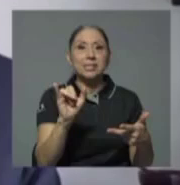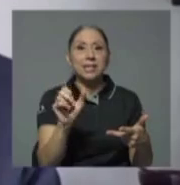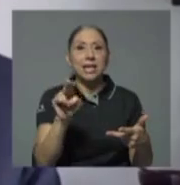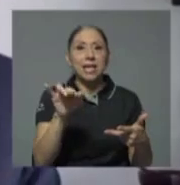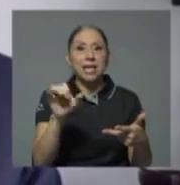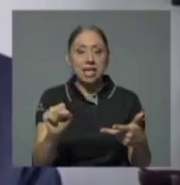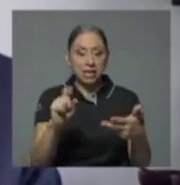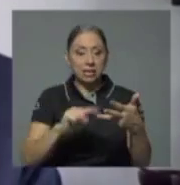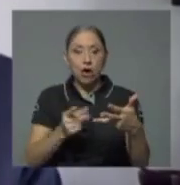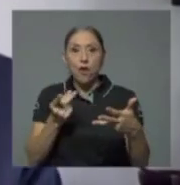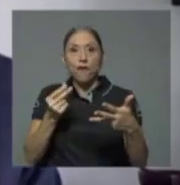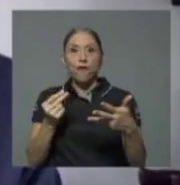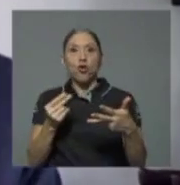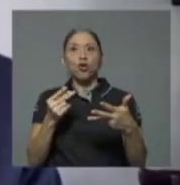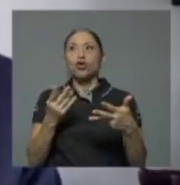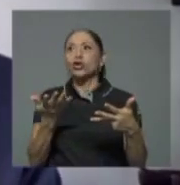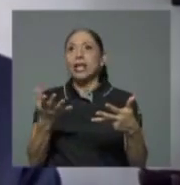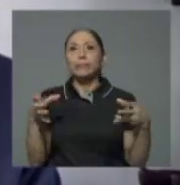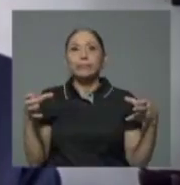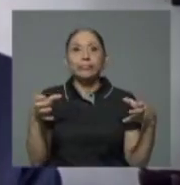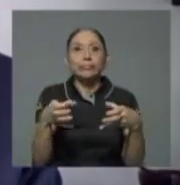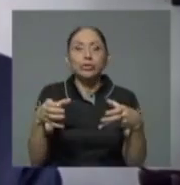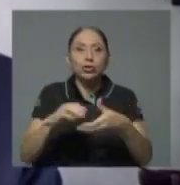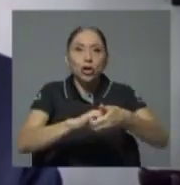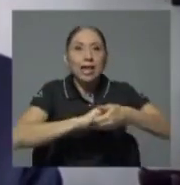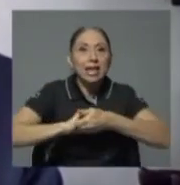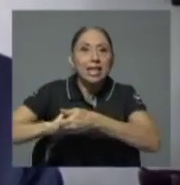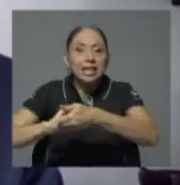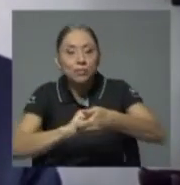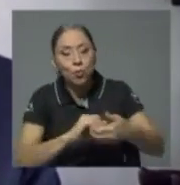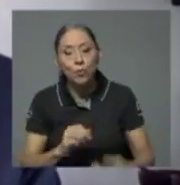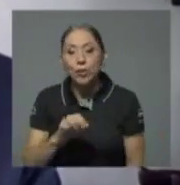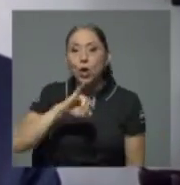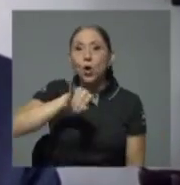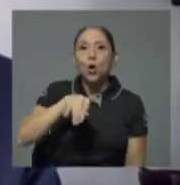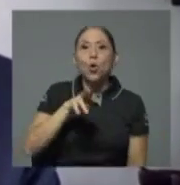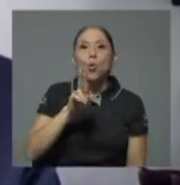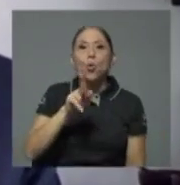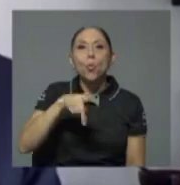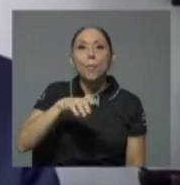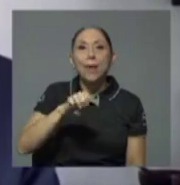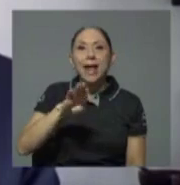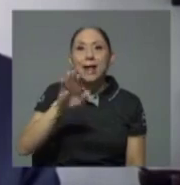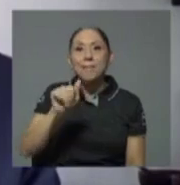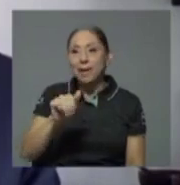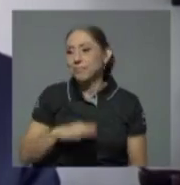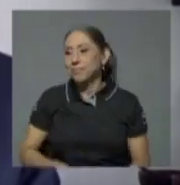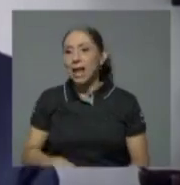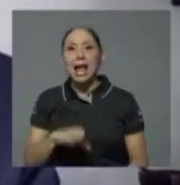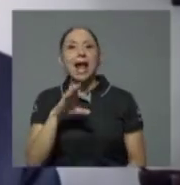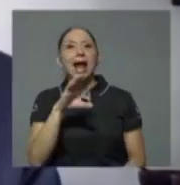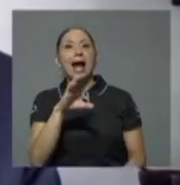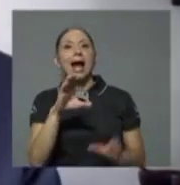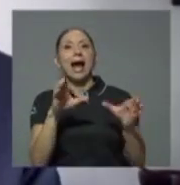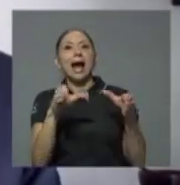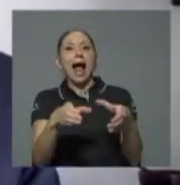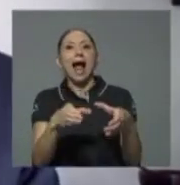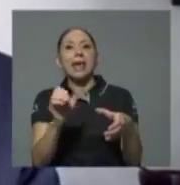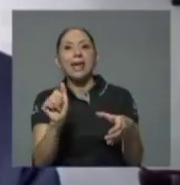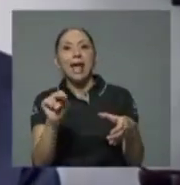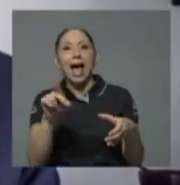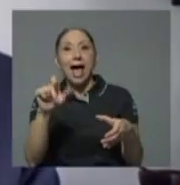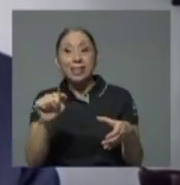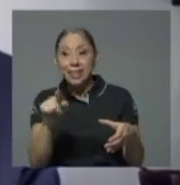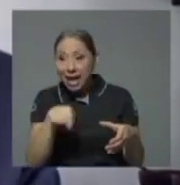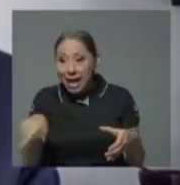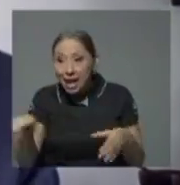del solidarismo, fondos de UPEMA, de la Caja del Ande, puedan comprar estos bonos en colones a